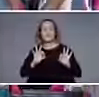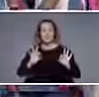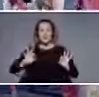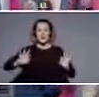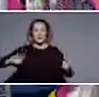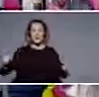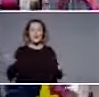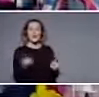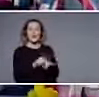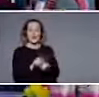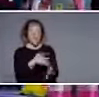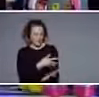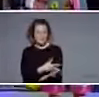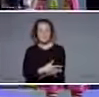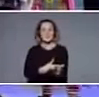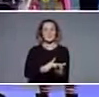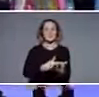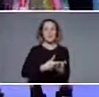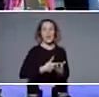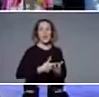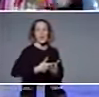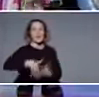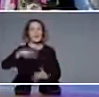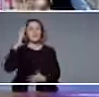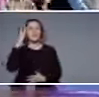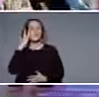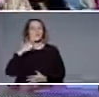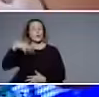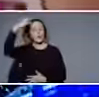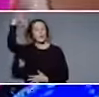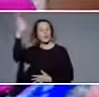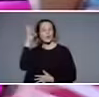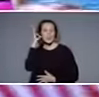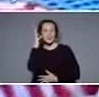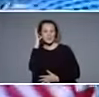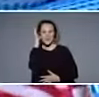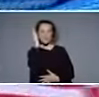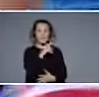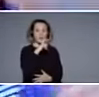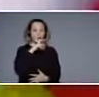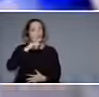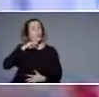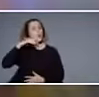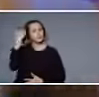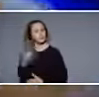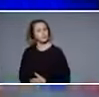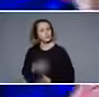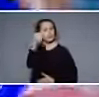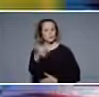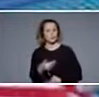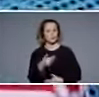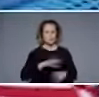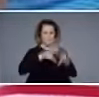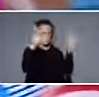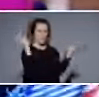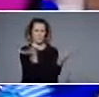la sangre viva y pura de una reina, sin un valor mundialmente